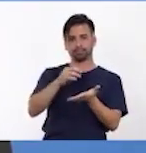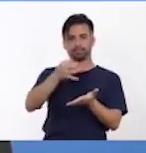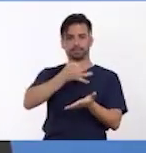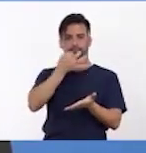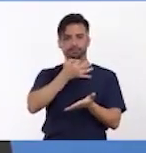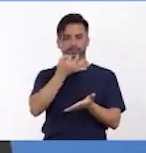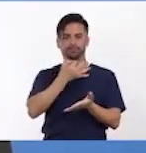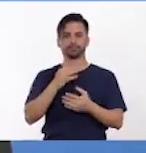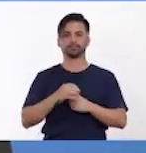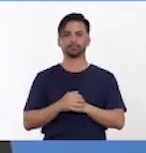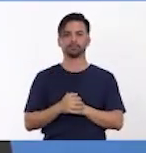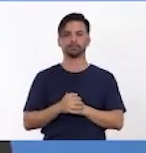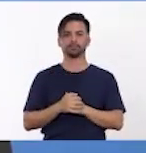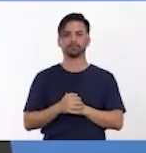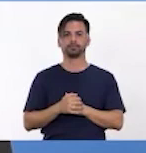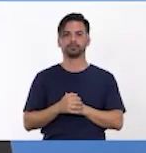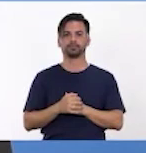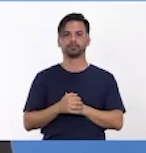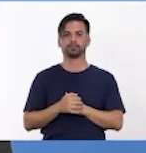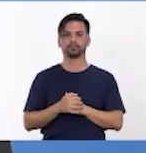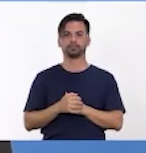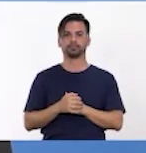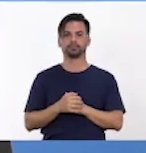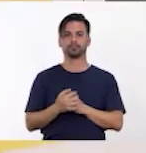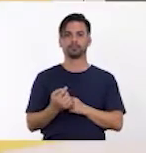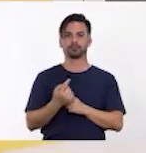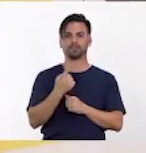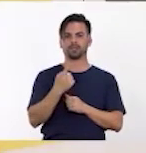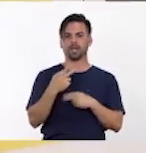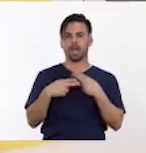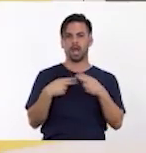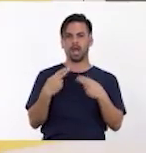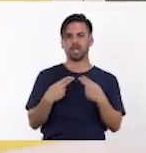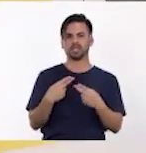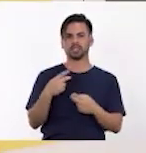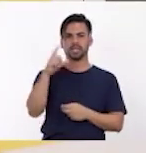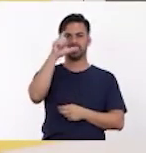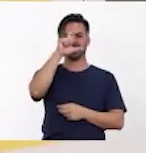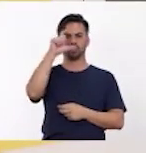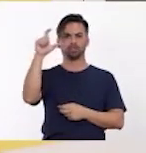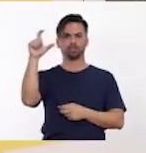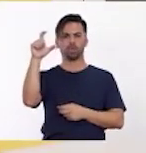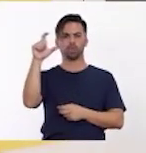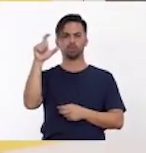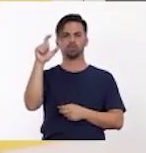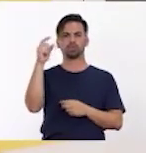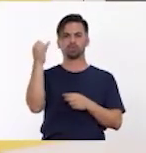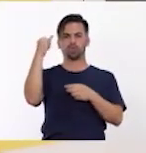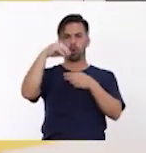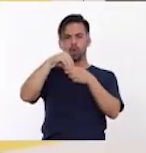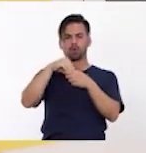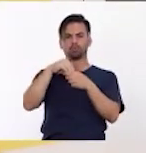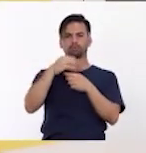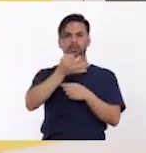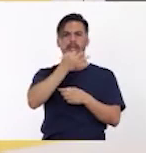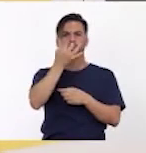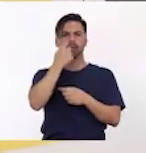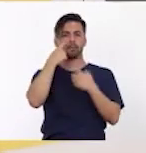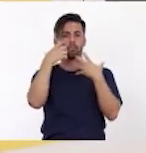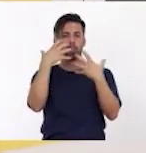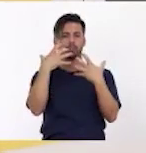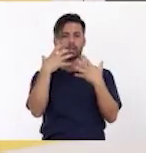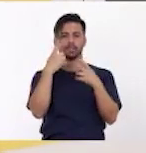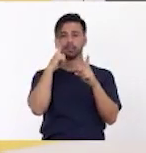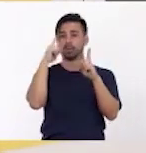trabajo. En la introducción que se plantea, lo más importante, pero no puede faltar